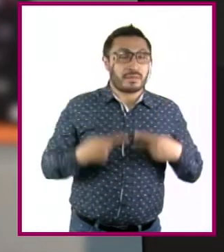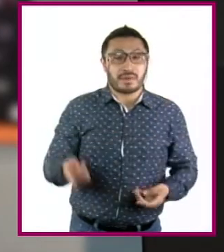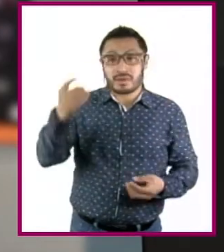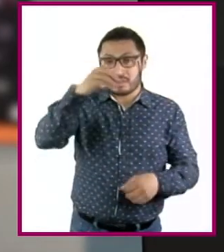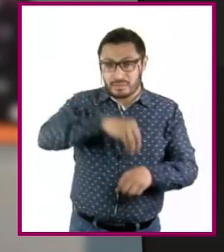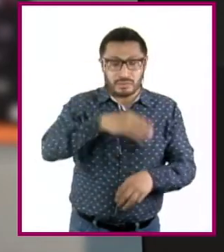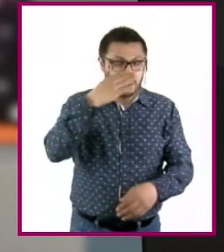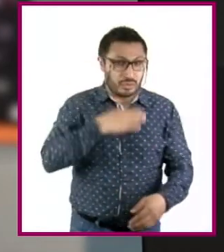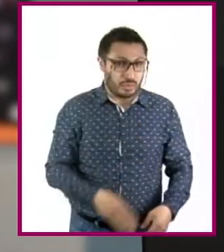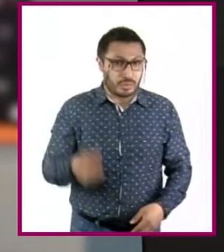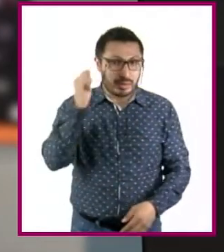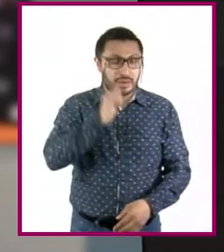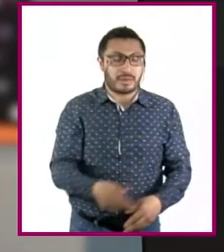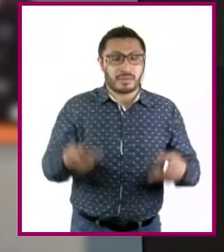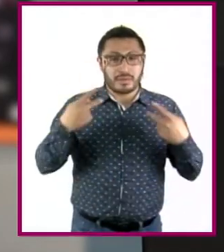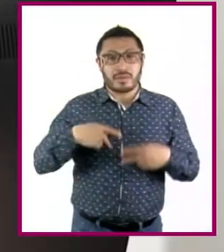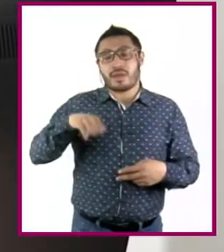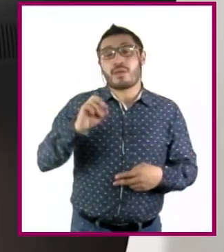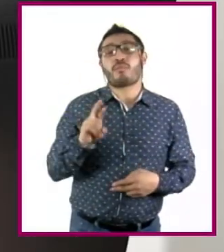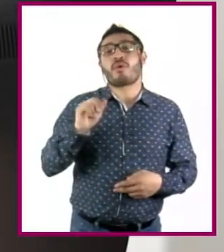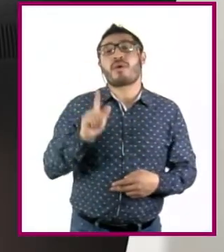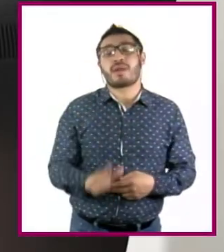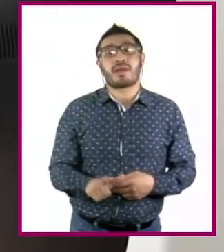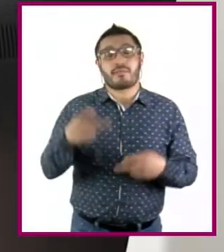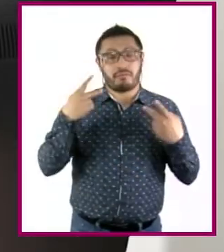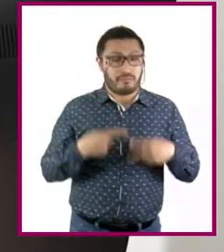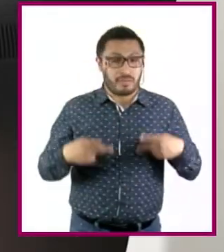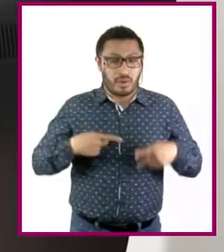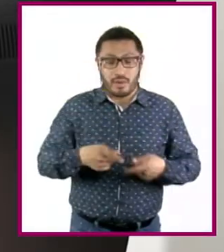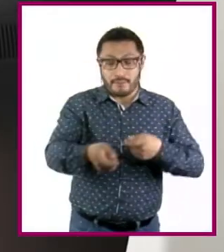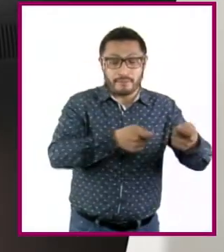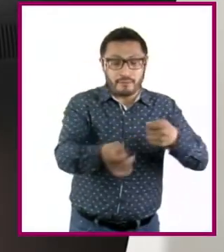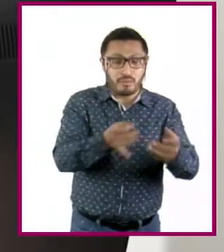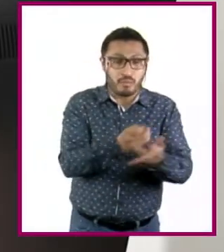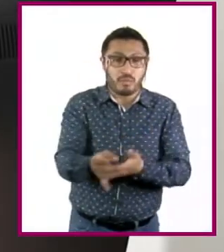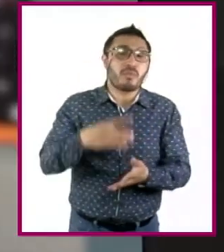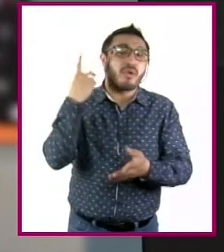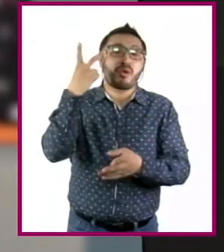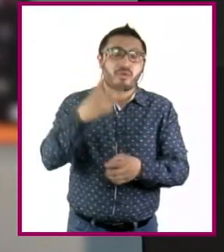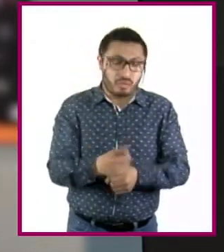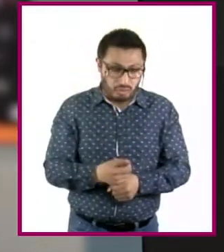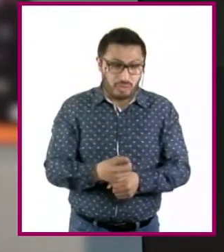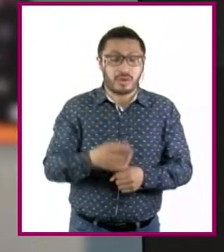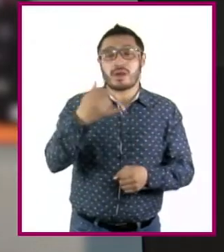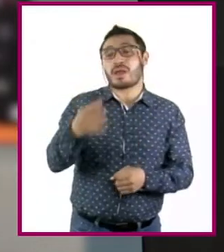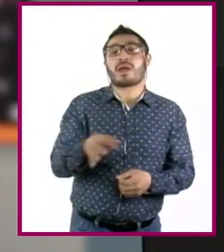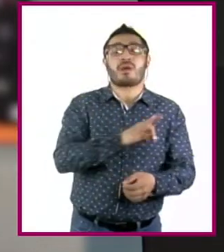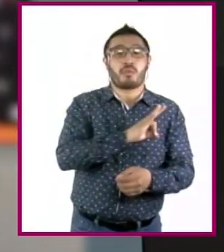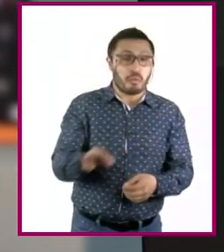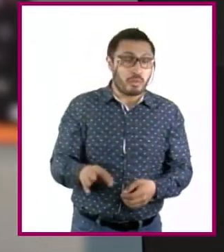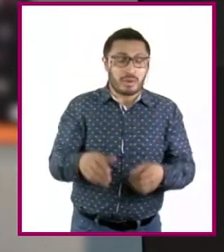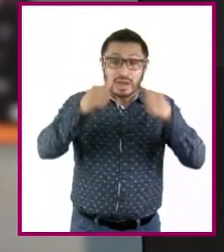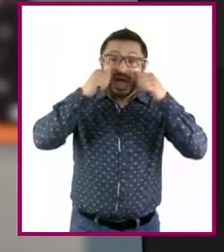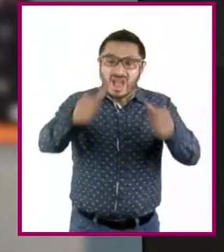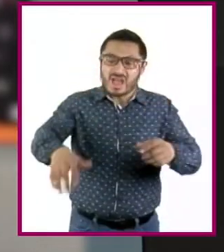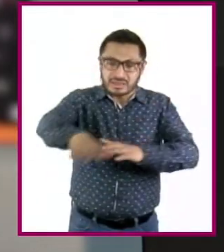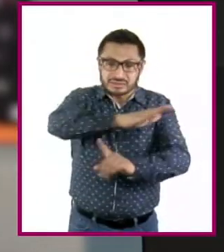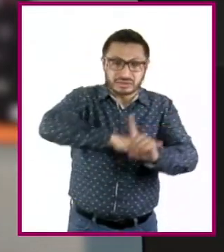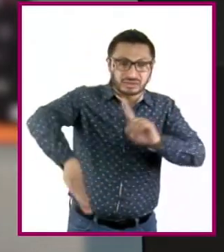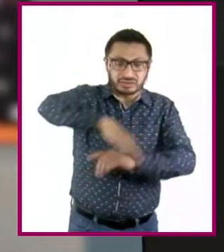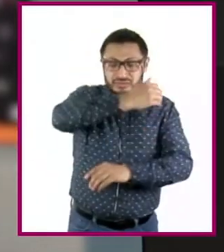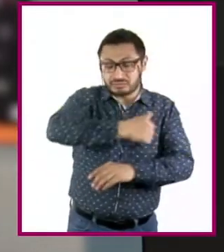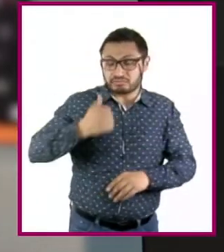justicia sean siempre agentes morales, personas que puedan tomar decisiones voluntariamente, que puedan tomar en cuenta las circunstancias de cada